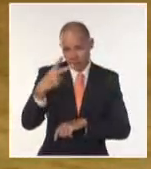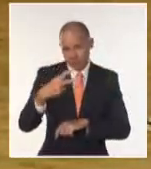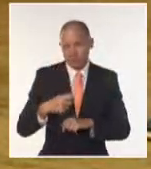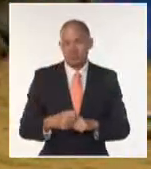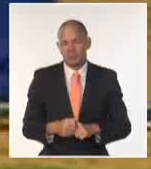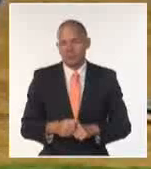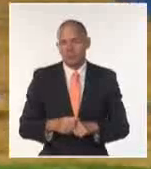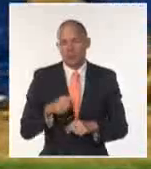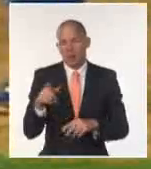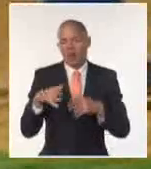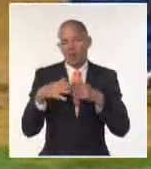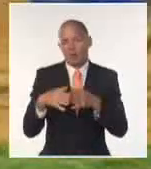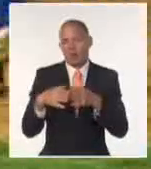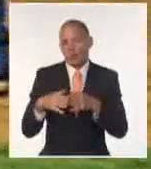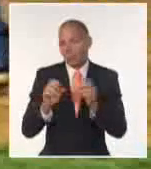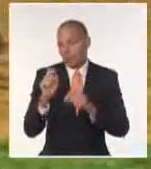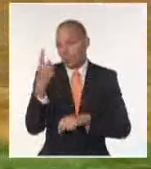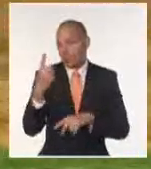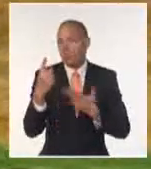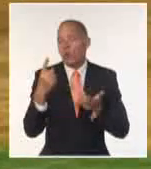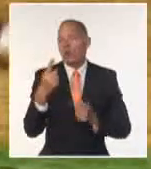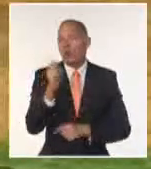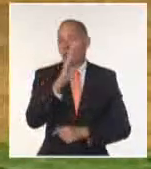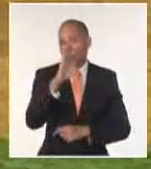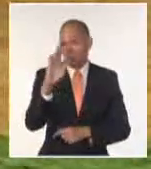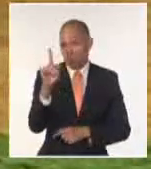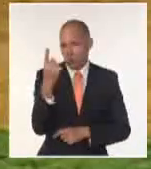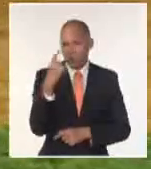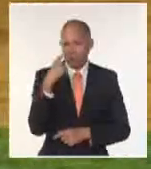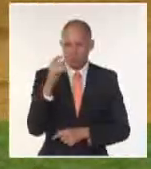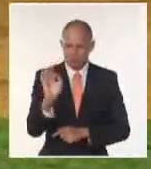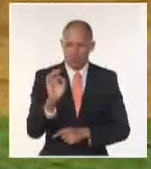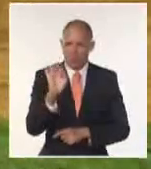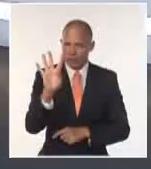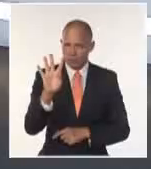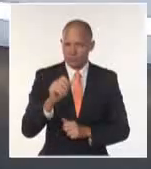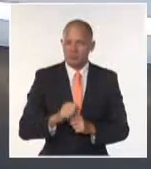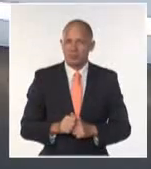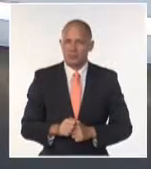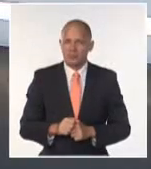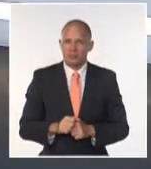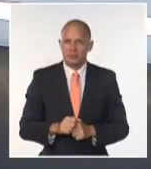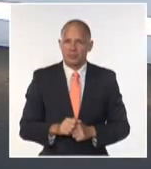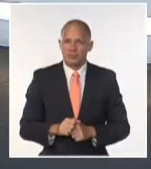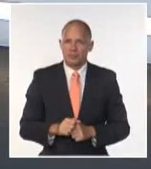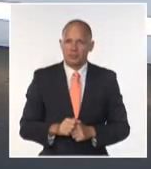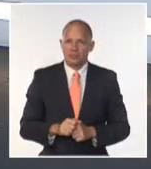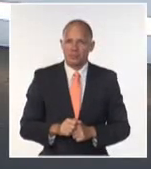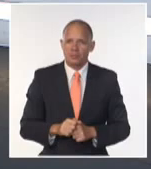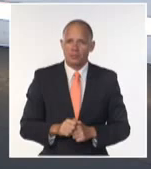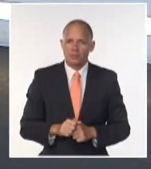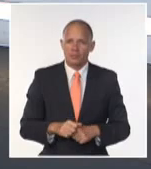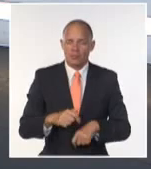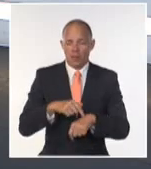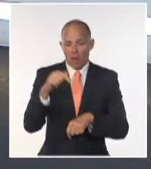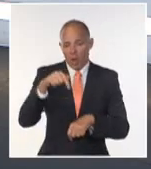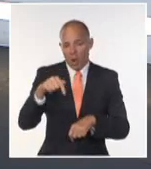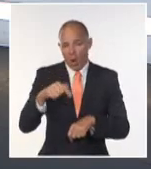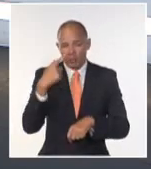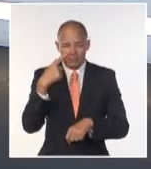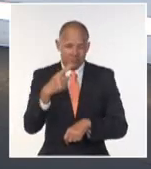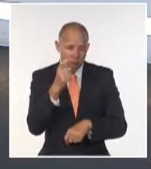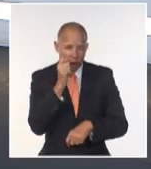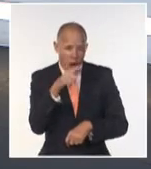llegó en el cuarto ining por cuadrangular de Alex kemer Sánchez hoy no se ha visto a un Leandro Martínez